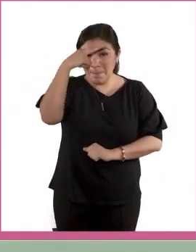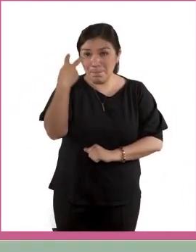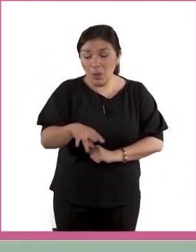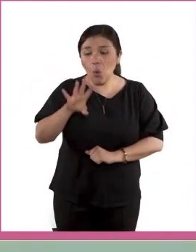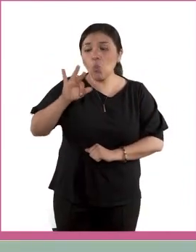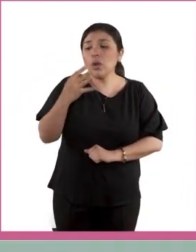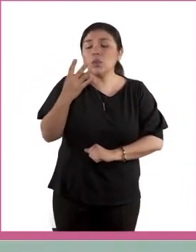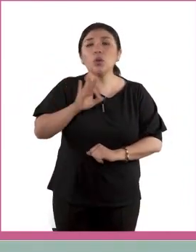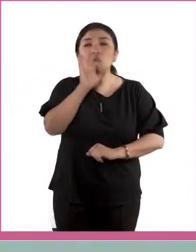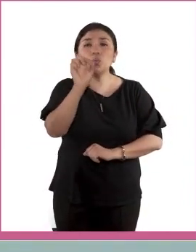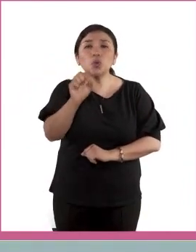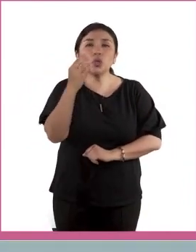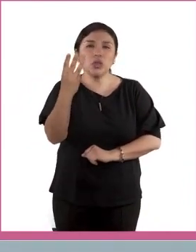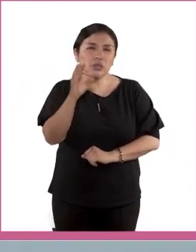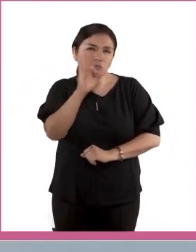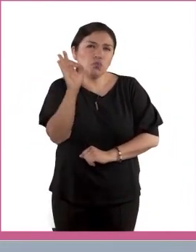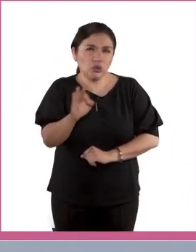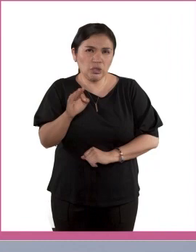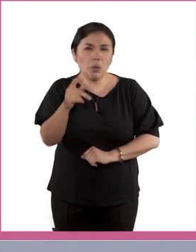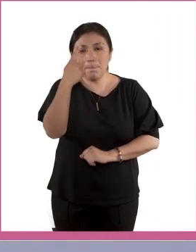población. En México, el